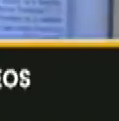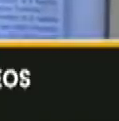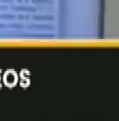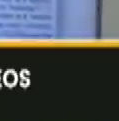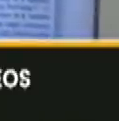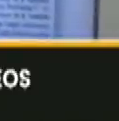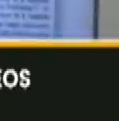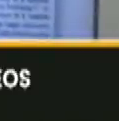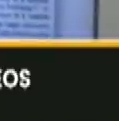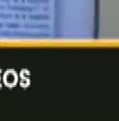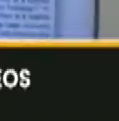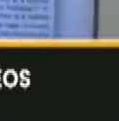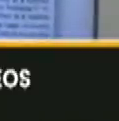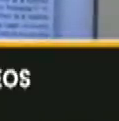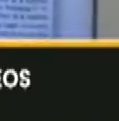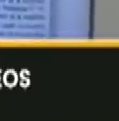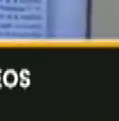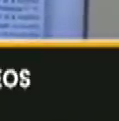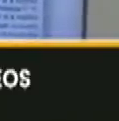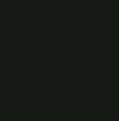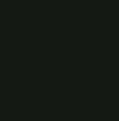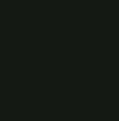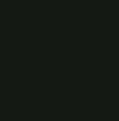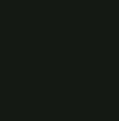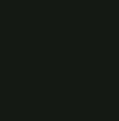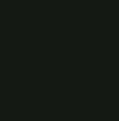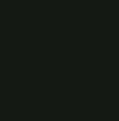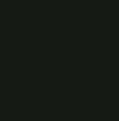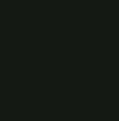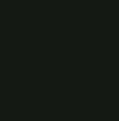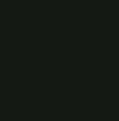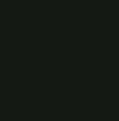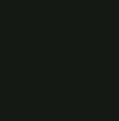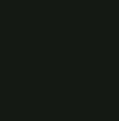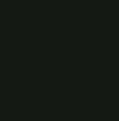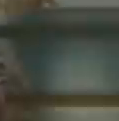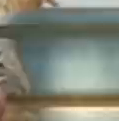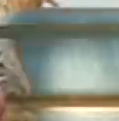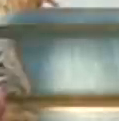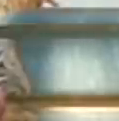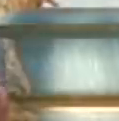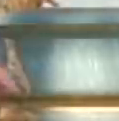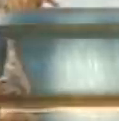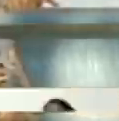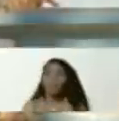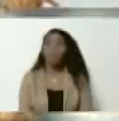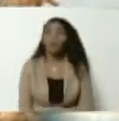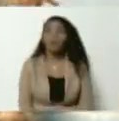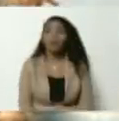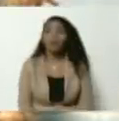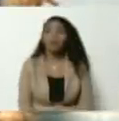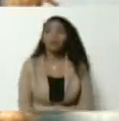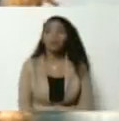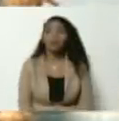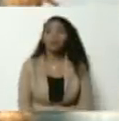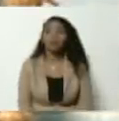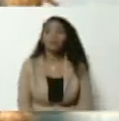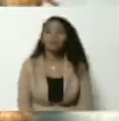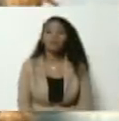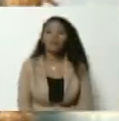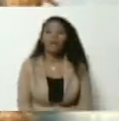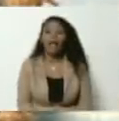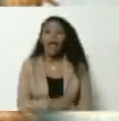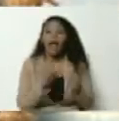de Venezuela, Sociedad Anónima. Este